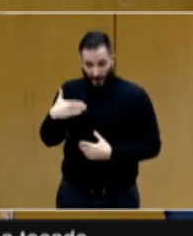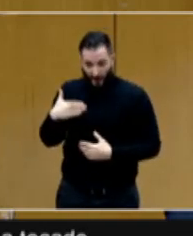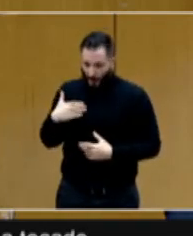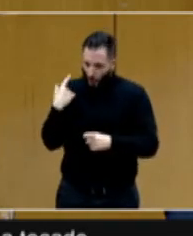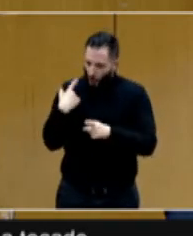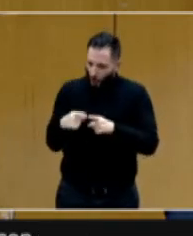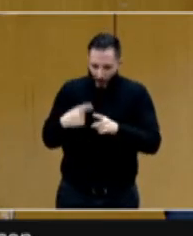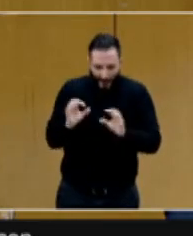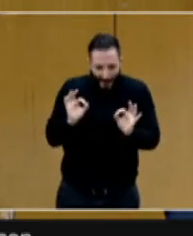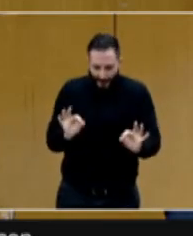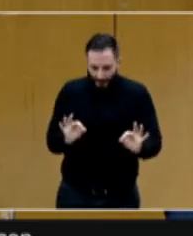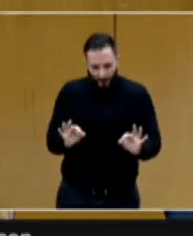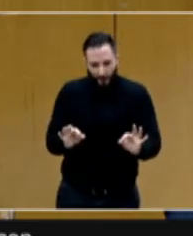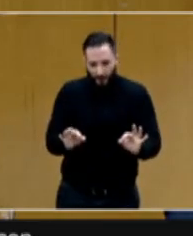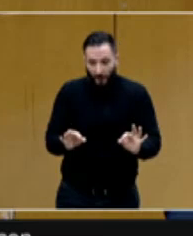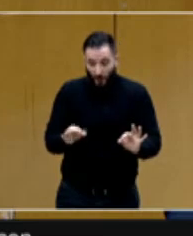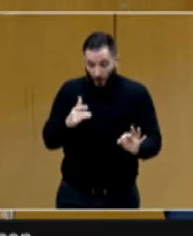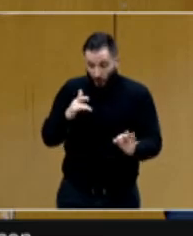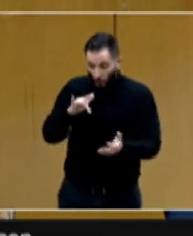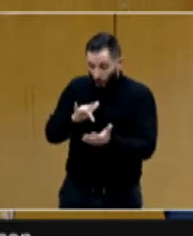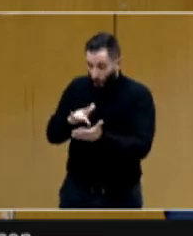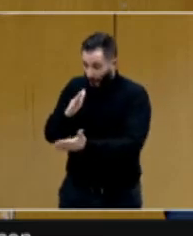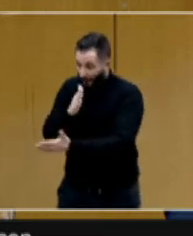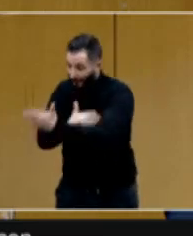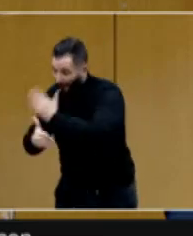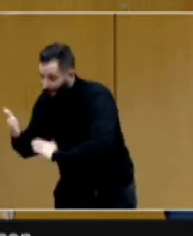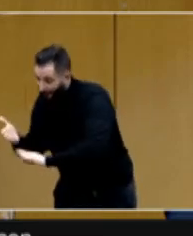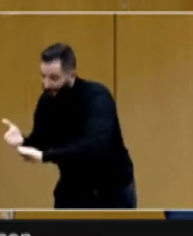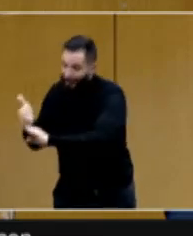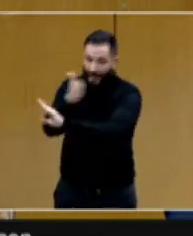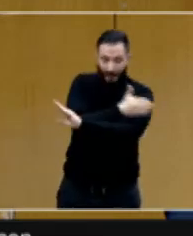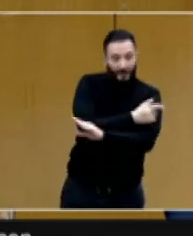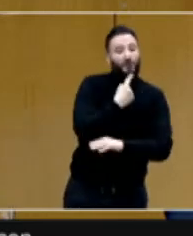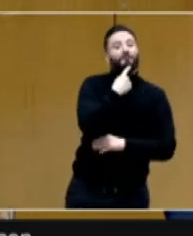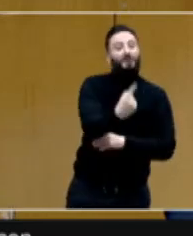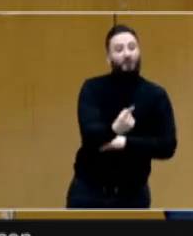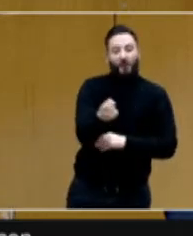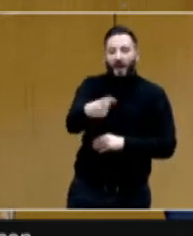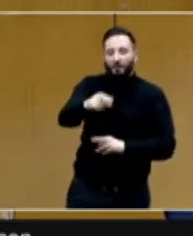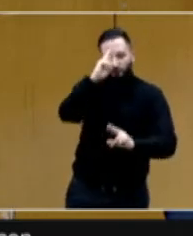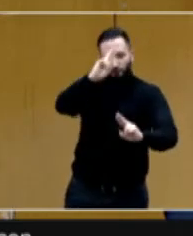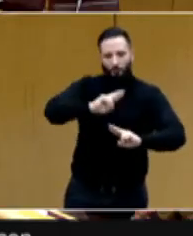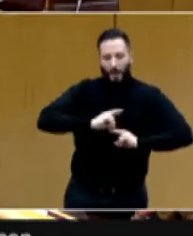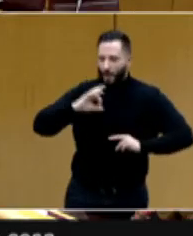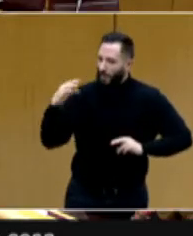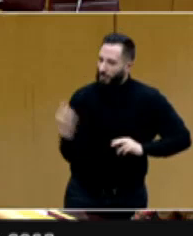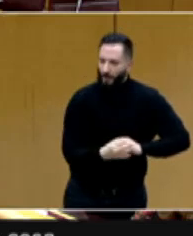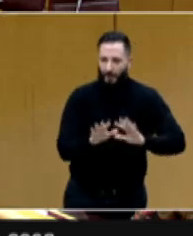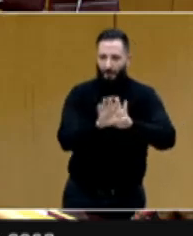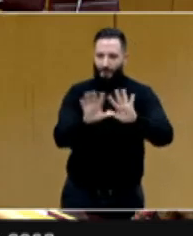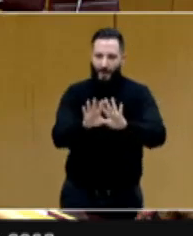está bien antes de estar enfermo hay que respetar lo que le ha dicho y nada más Muchas gracias Bueno pues